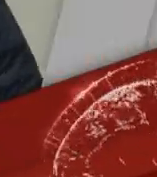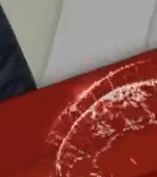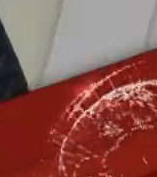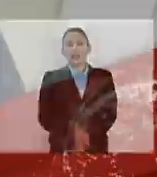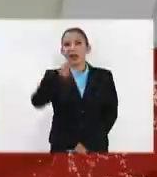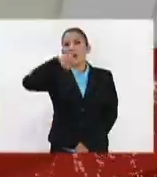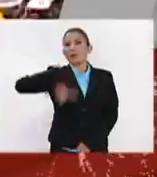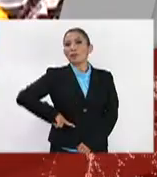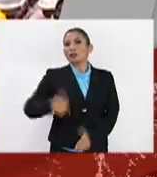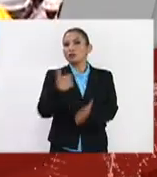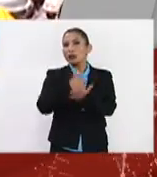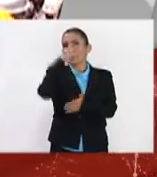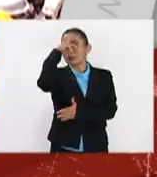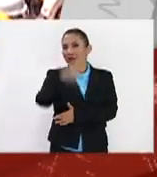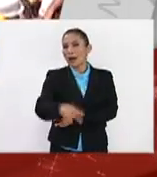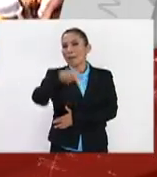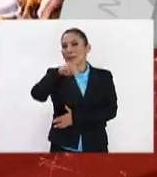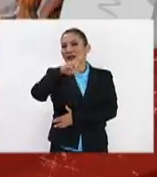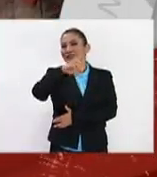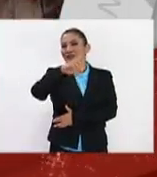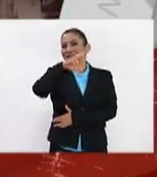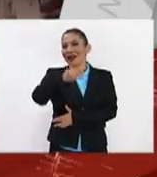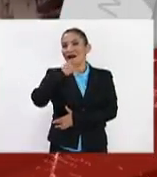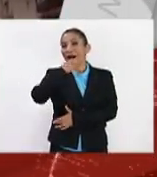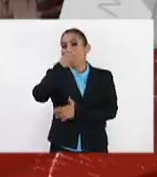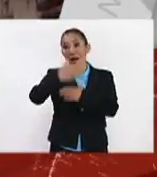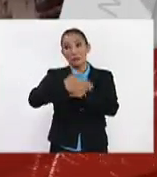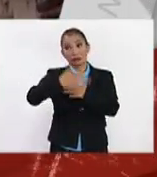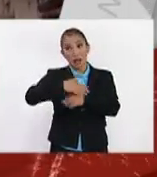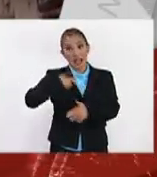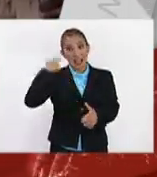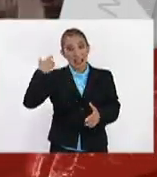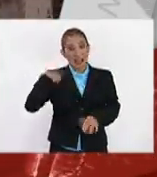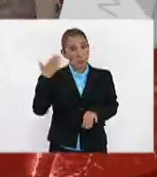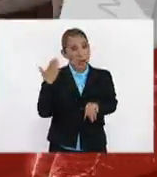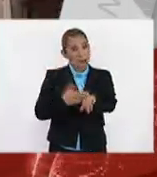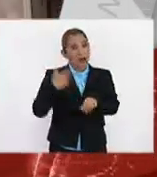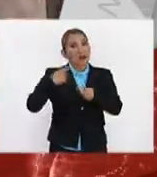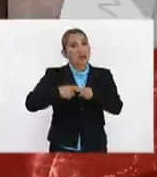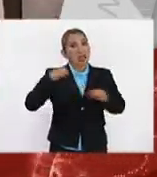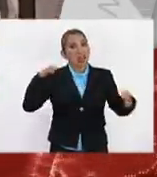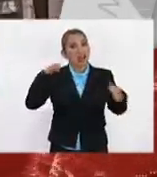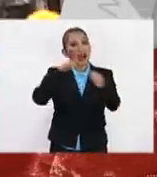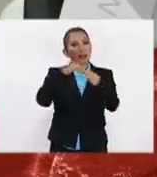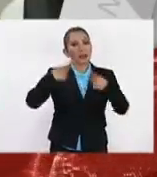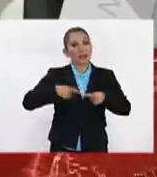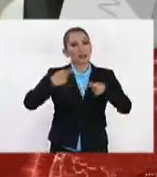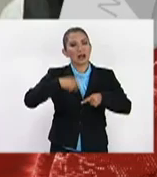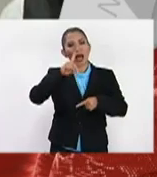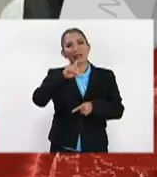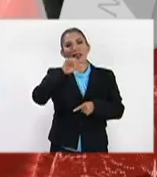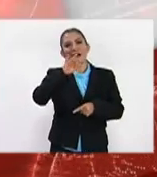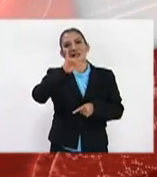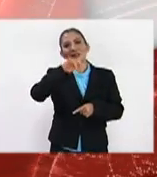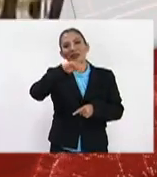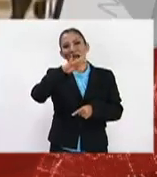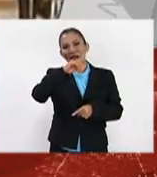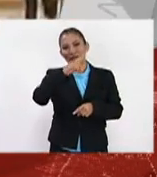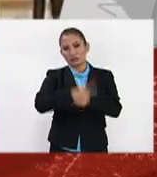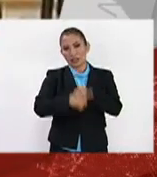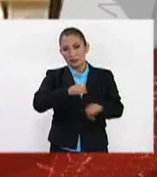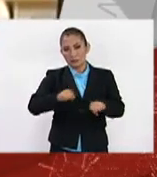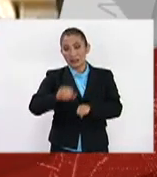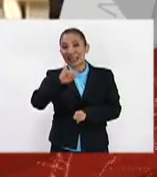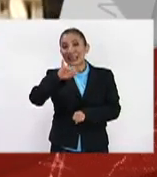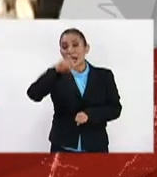El jefe de gobierno de la Ciudad de México, Miguel Ángel Mancera, advierte que se castigará a quienes engañen a los damnificados.